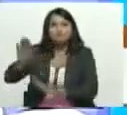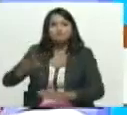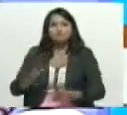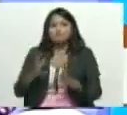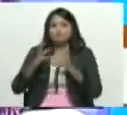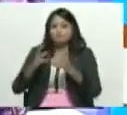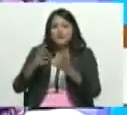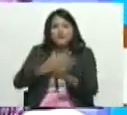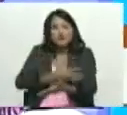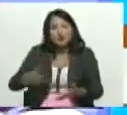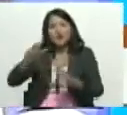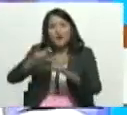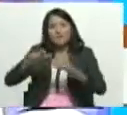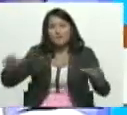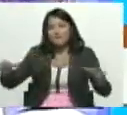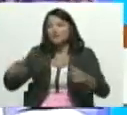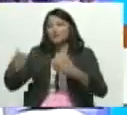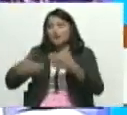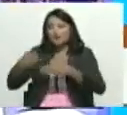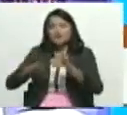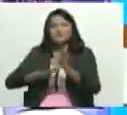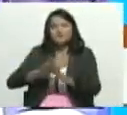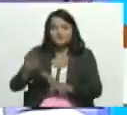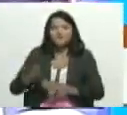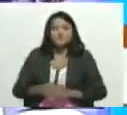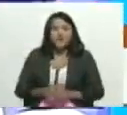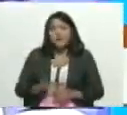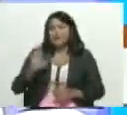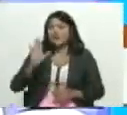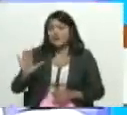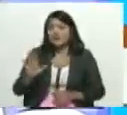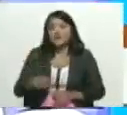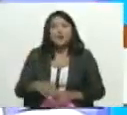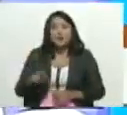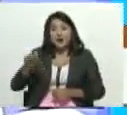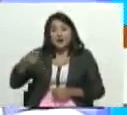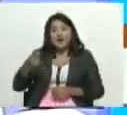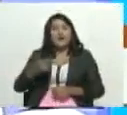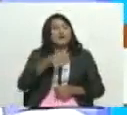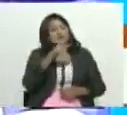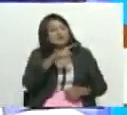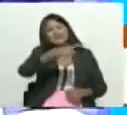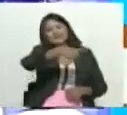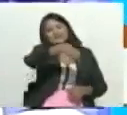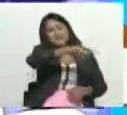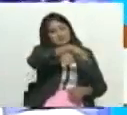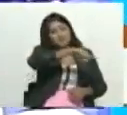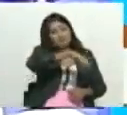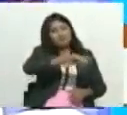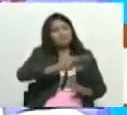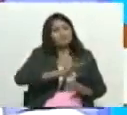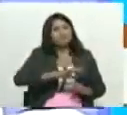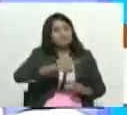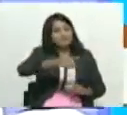de personas es lo que trae el avance los medios capitalistas quieren que crean que